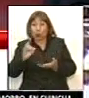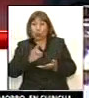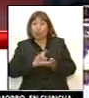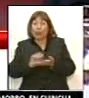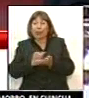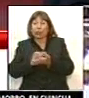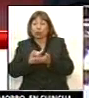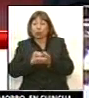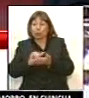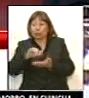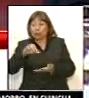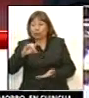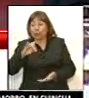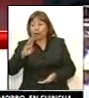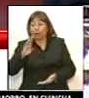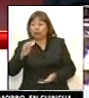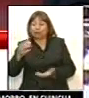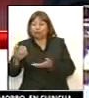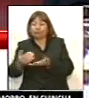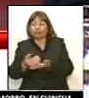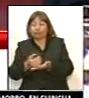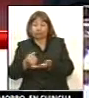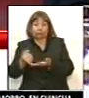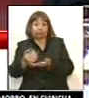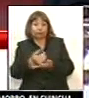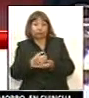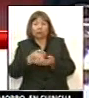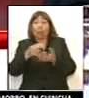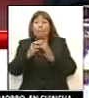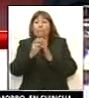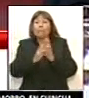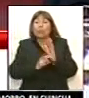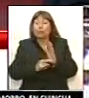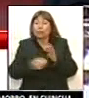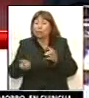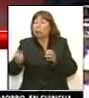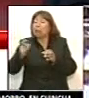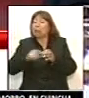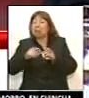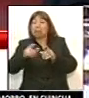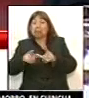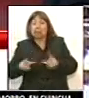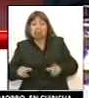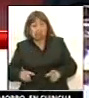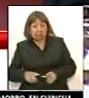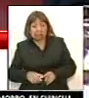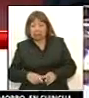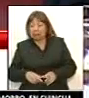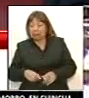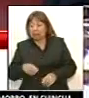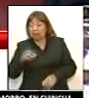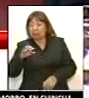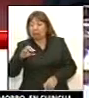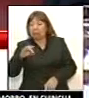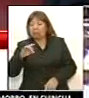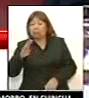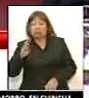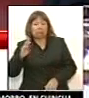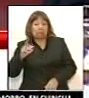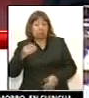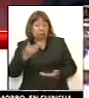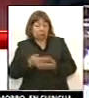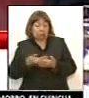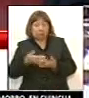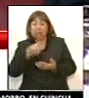Puebla, habían generado fondos para que se pudieran generar proyectos de inversión en sus localidades en Puebla. Y eso es bien